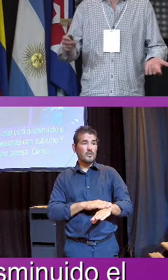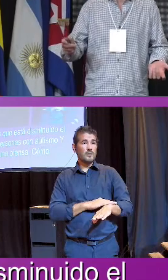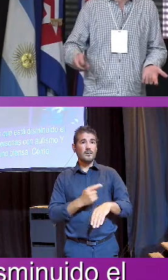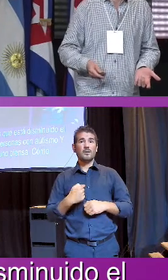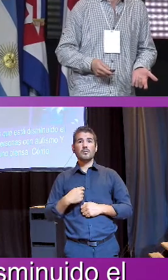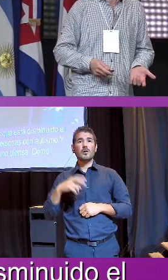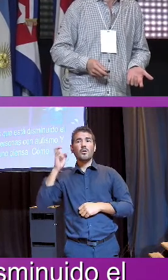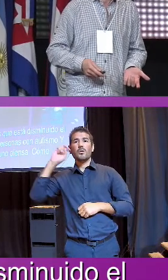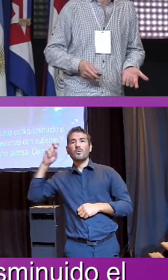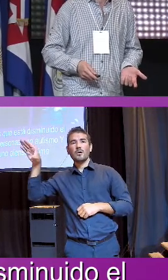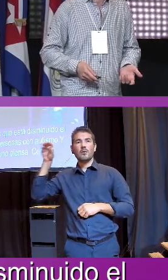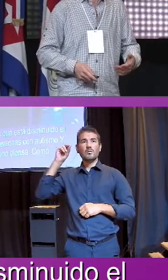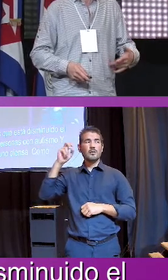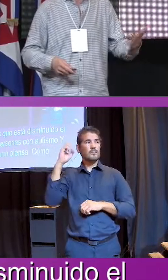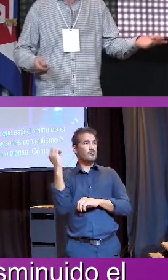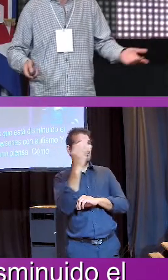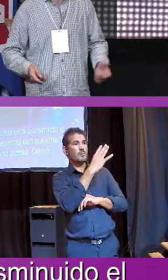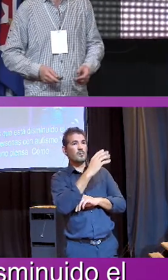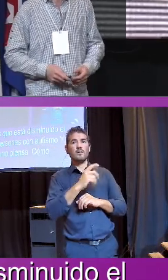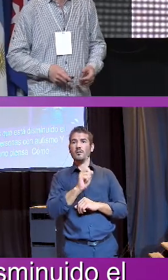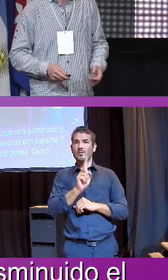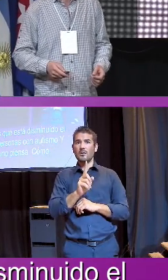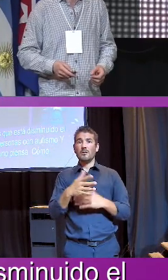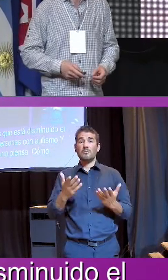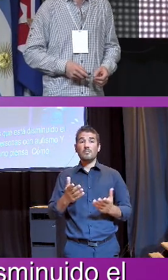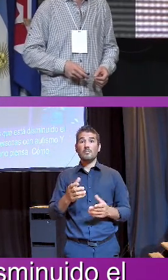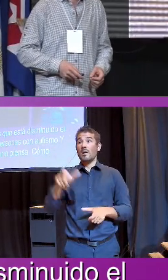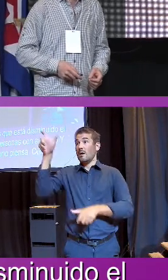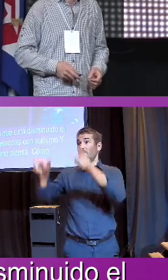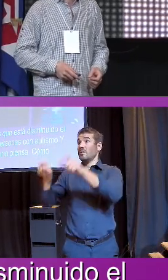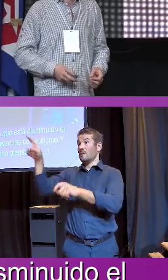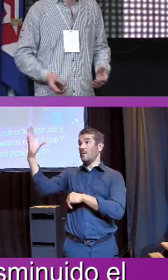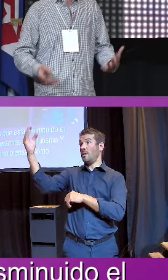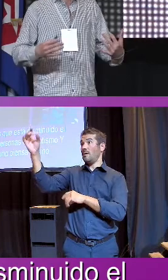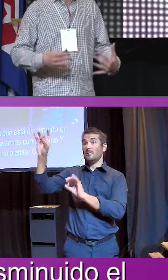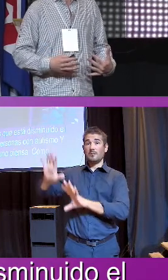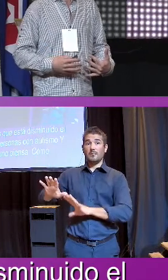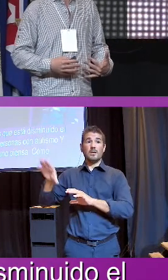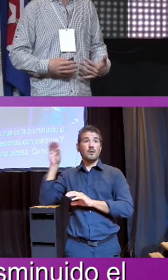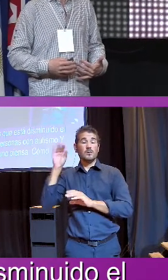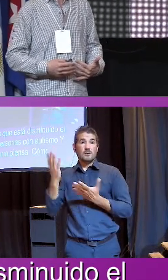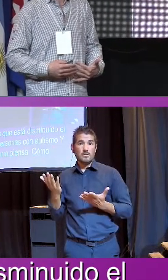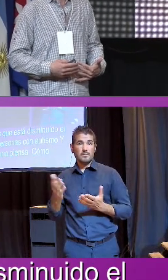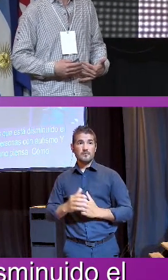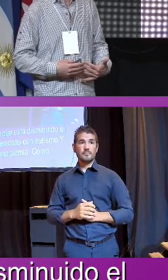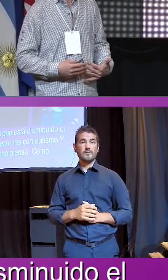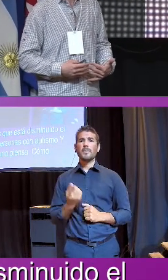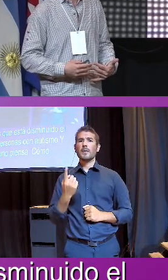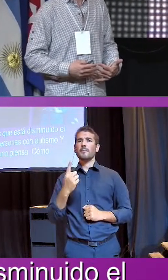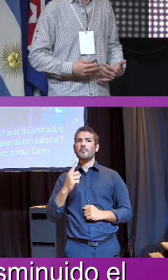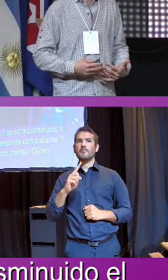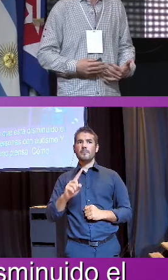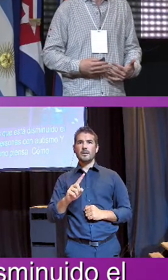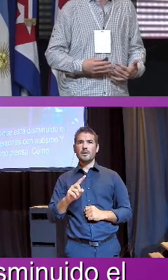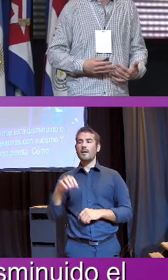escuchando el sonido del proyector. ¿Sí? Probablemente digan, fuimos a escuchar a unos. ¿Sí? Ahora, una persona con una condición de